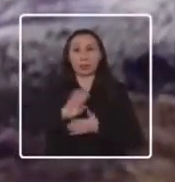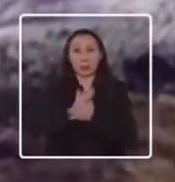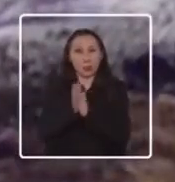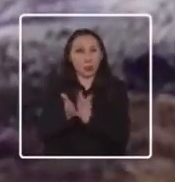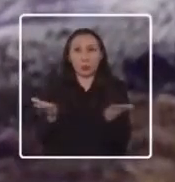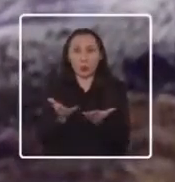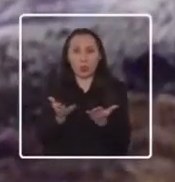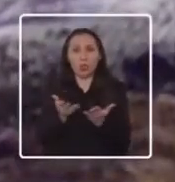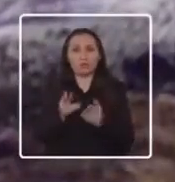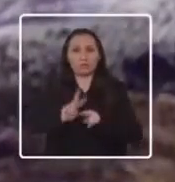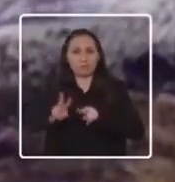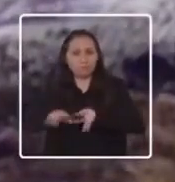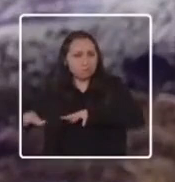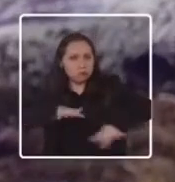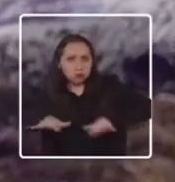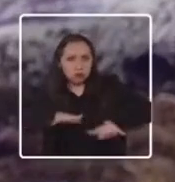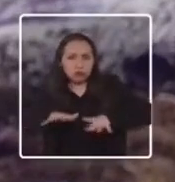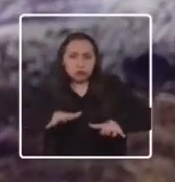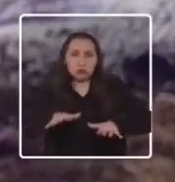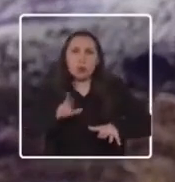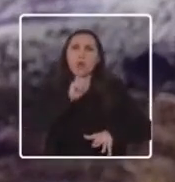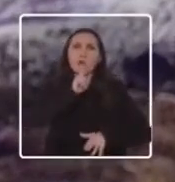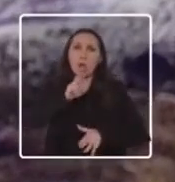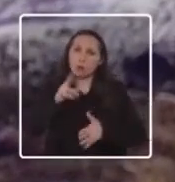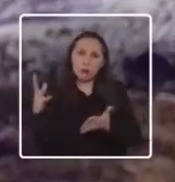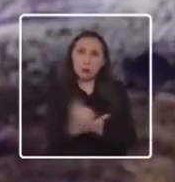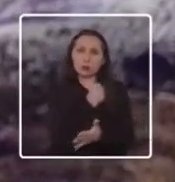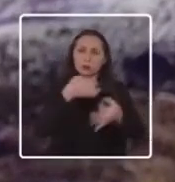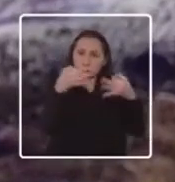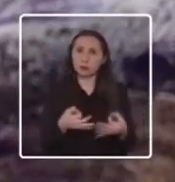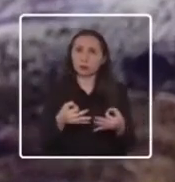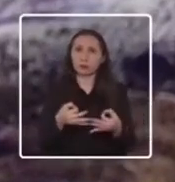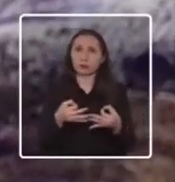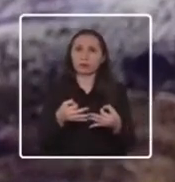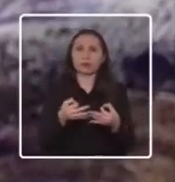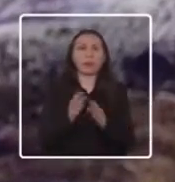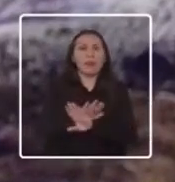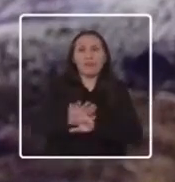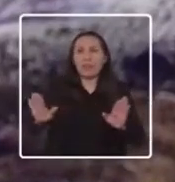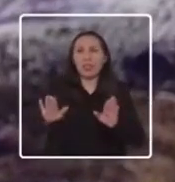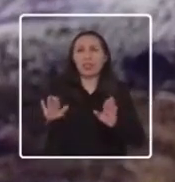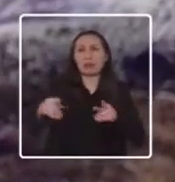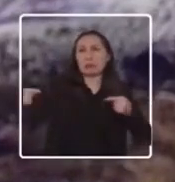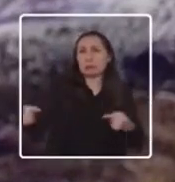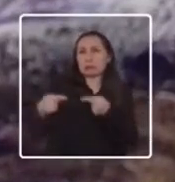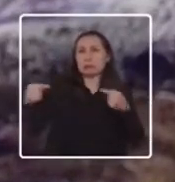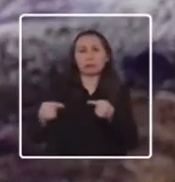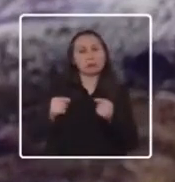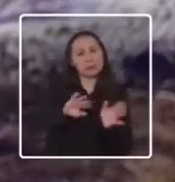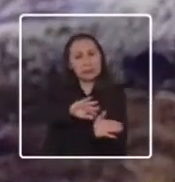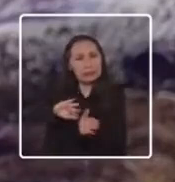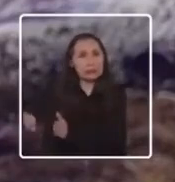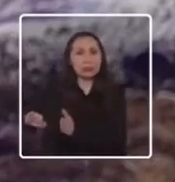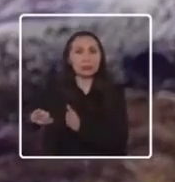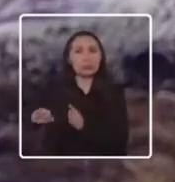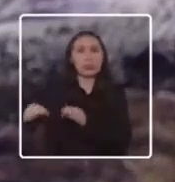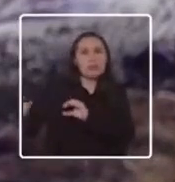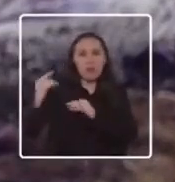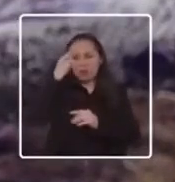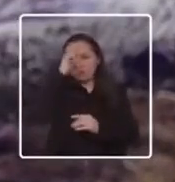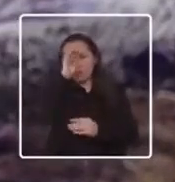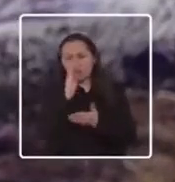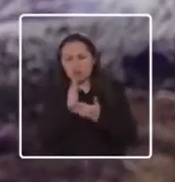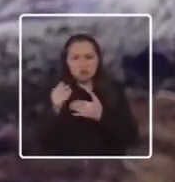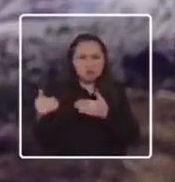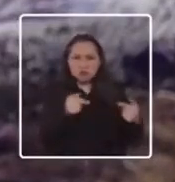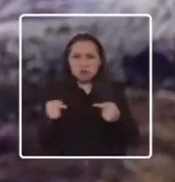todo de acción, de resolución, de abandonar las trincheras y la imposición de visiones parciales